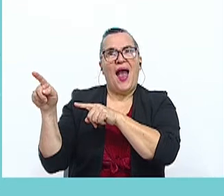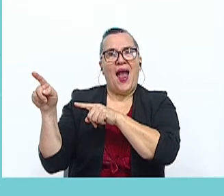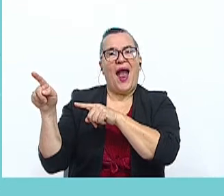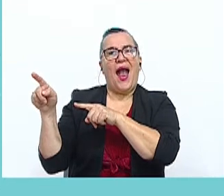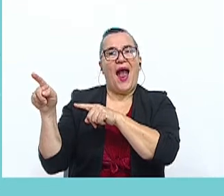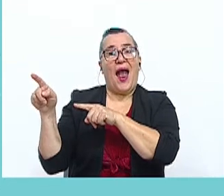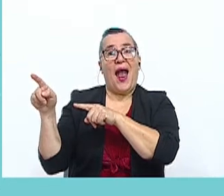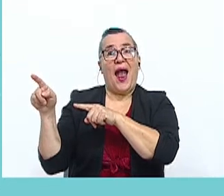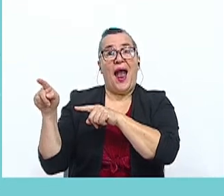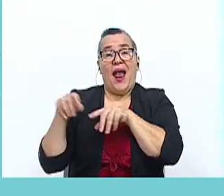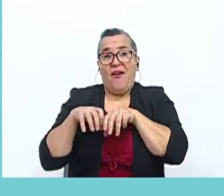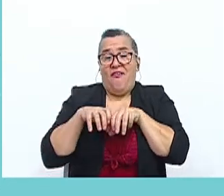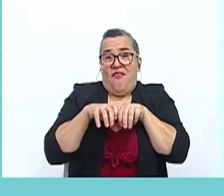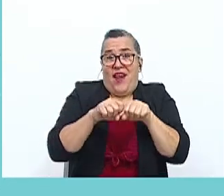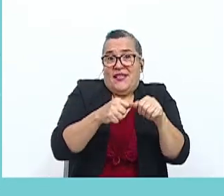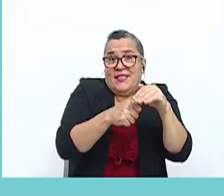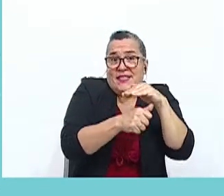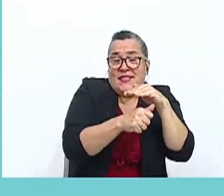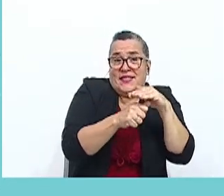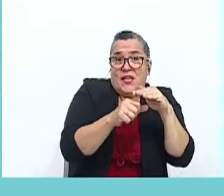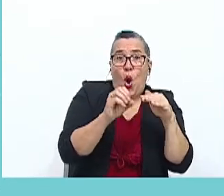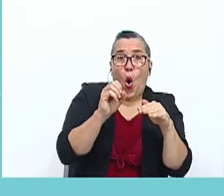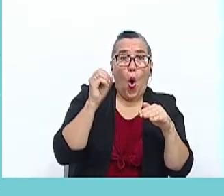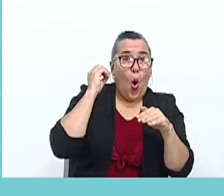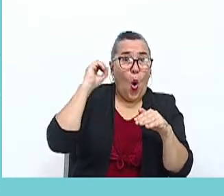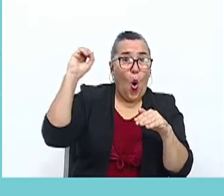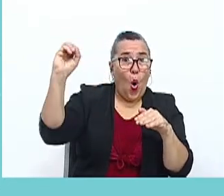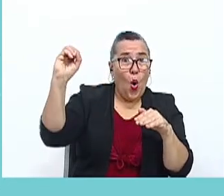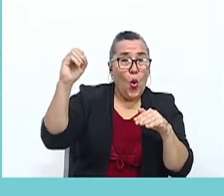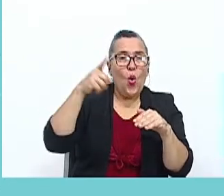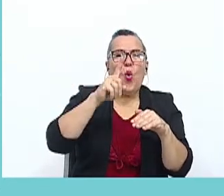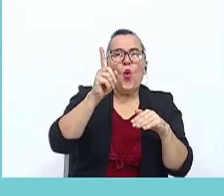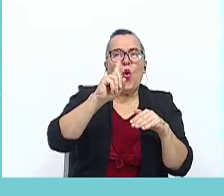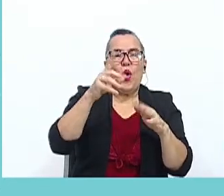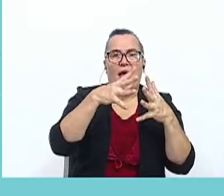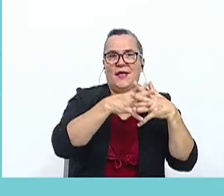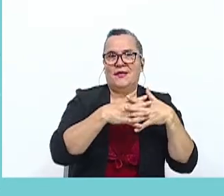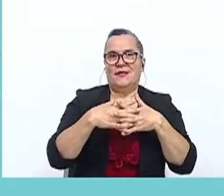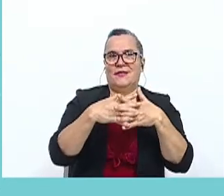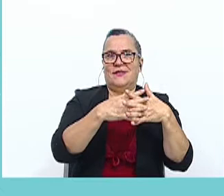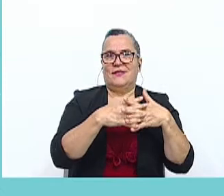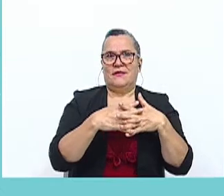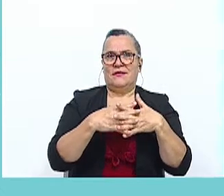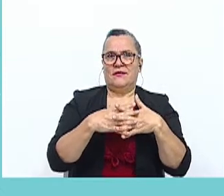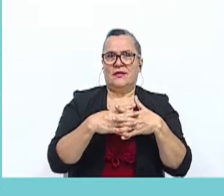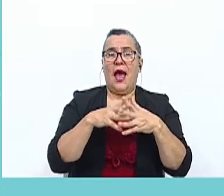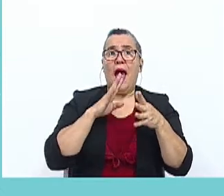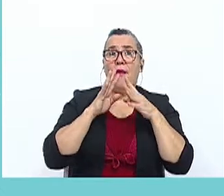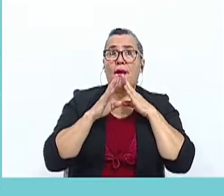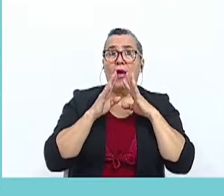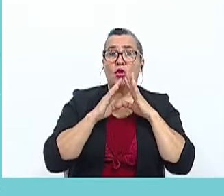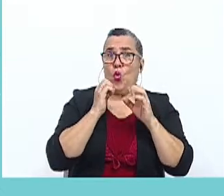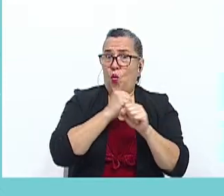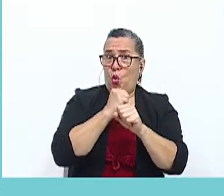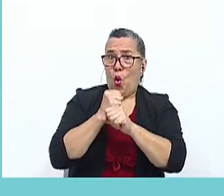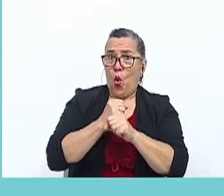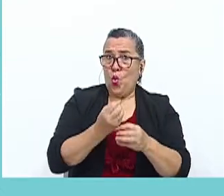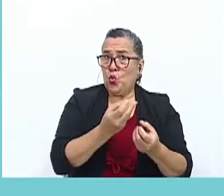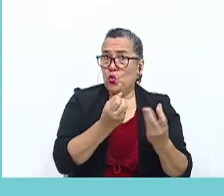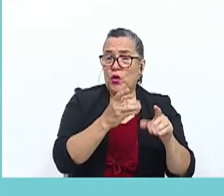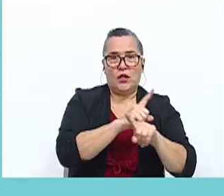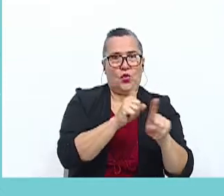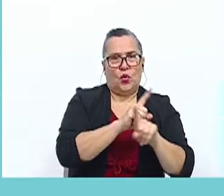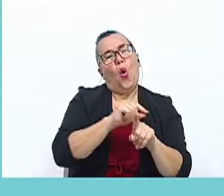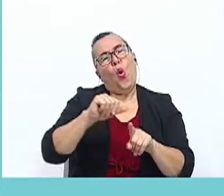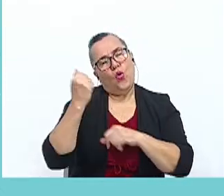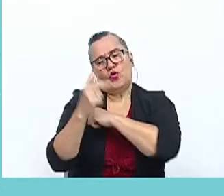mayor reserva de oro se encuentra en Estados Unidos. No estamos hablando de productores de oro, porque hay otros